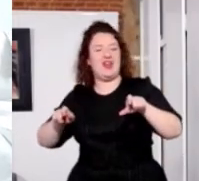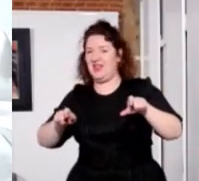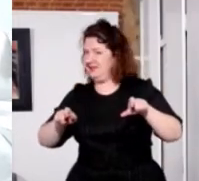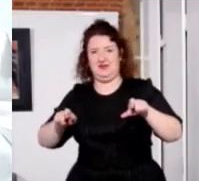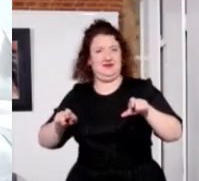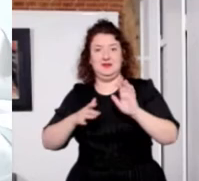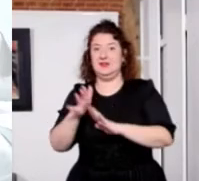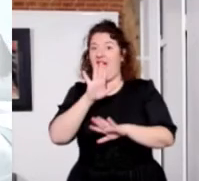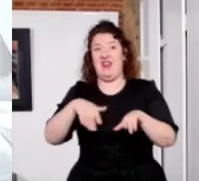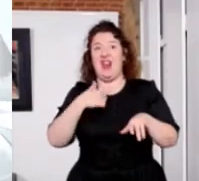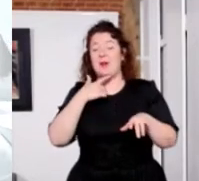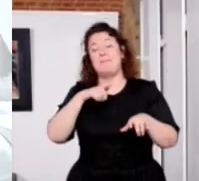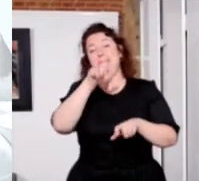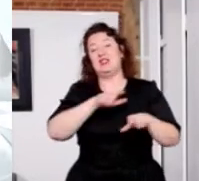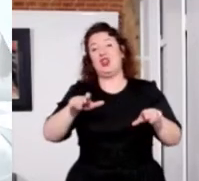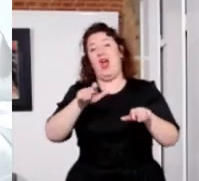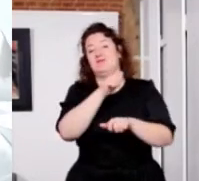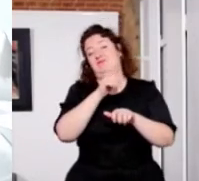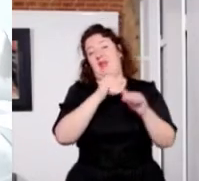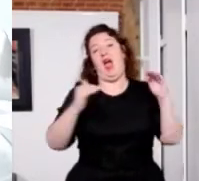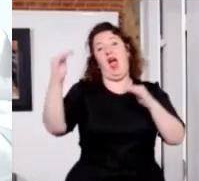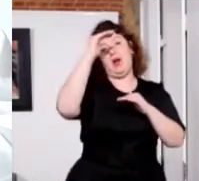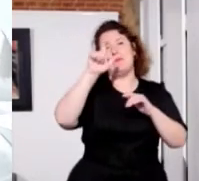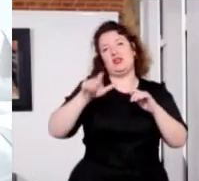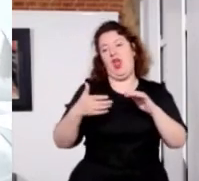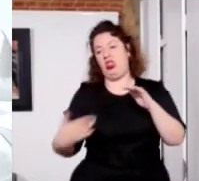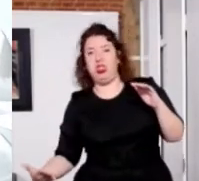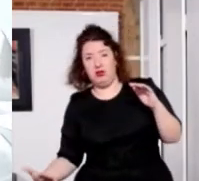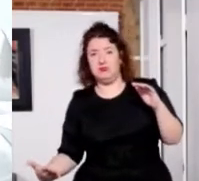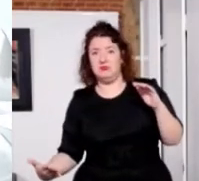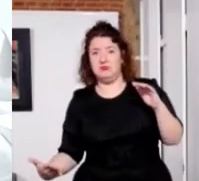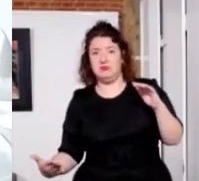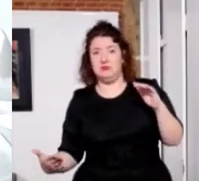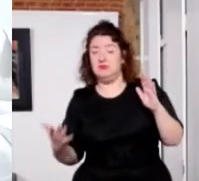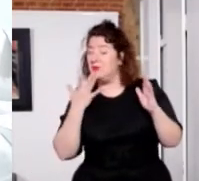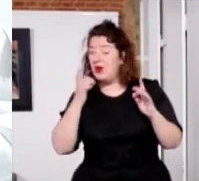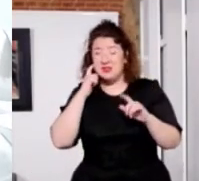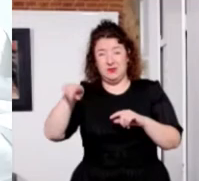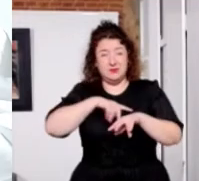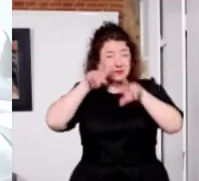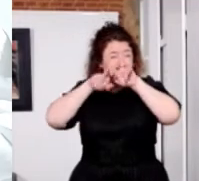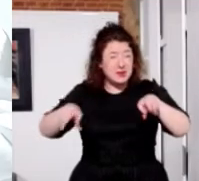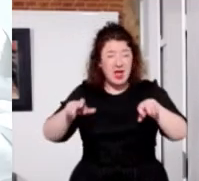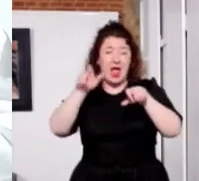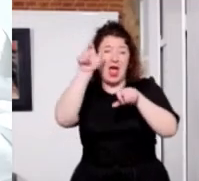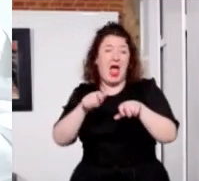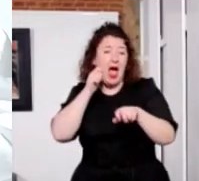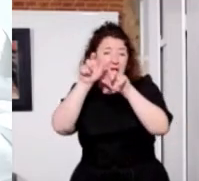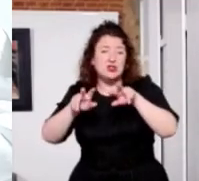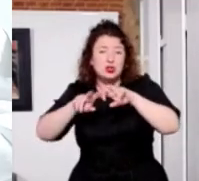personas de primera y personas de segundo. Y antropológicamente lo esencial es la dignidad de la